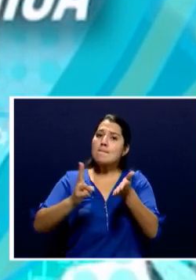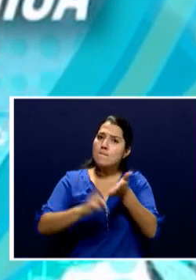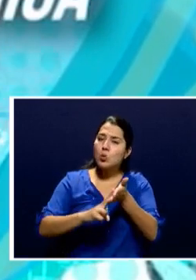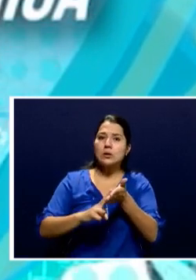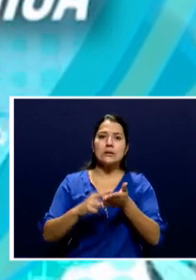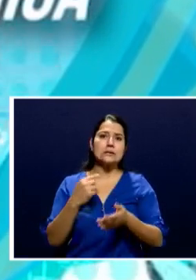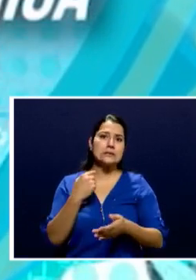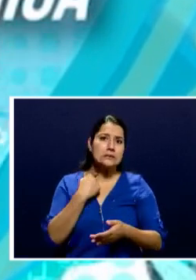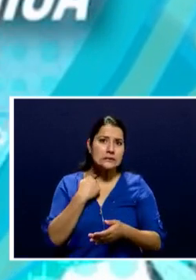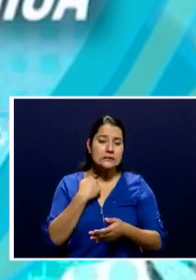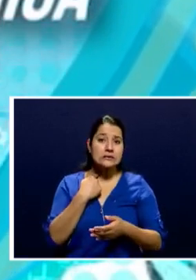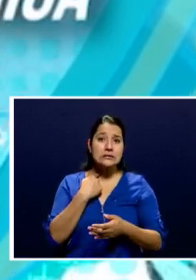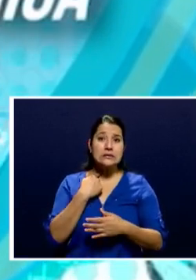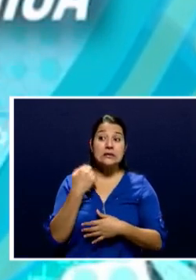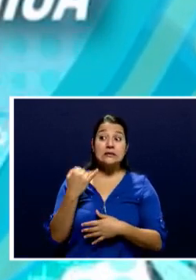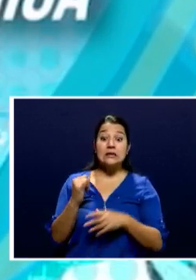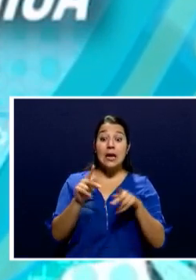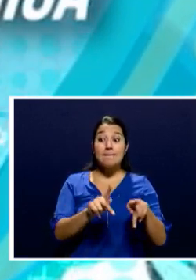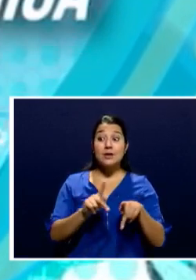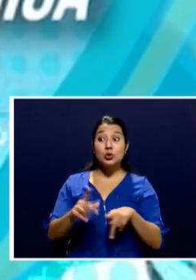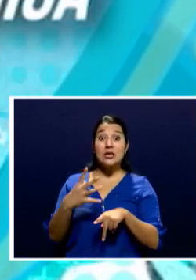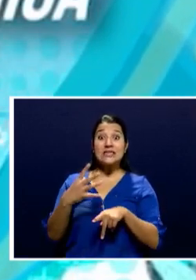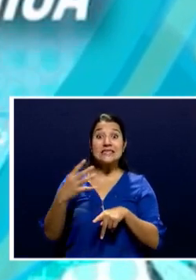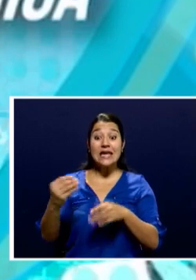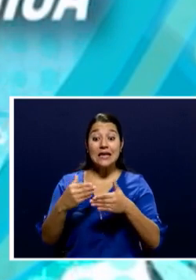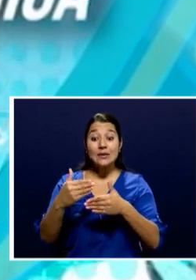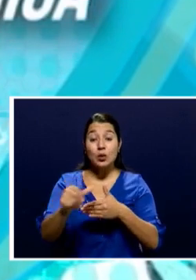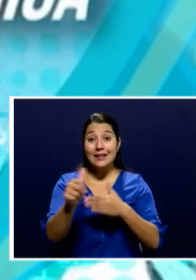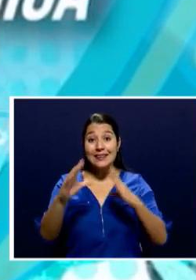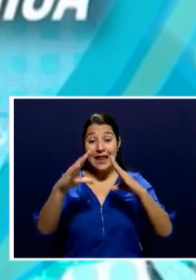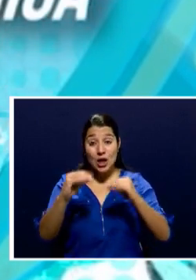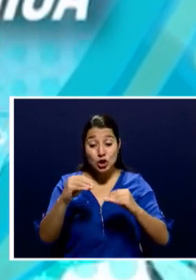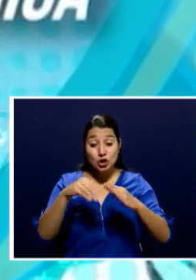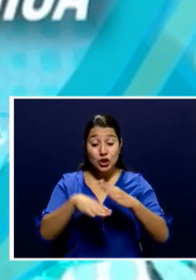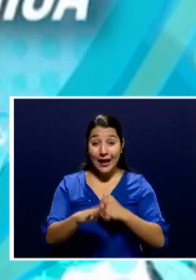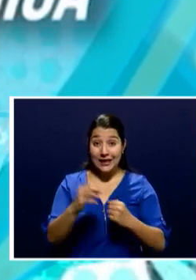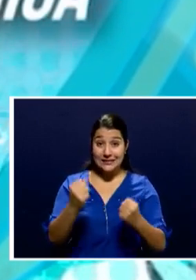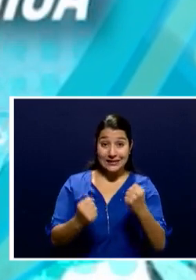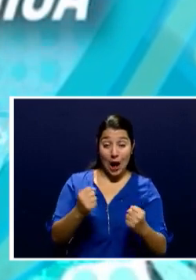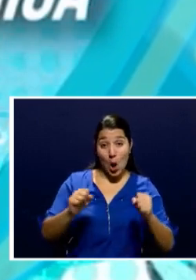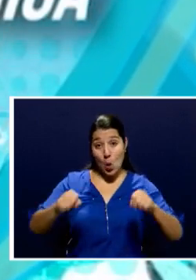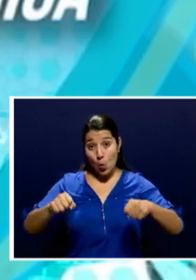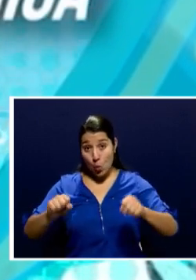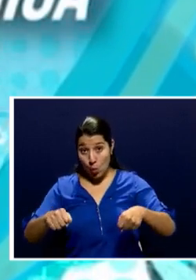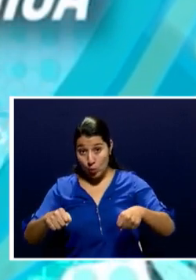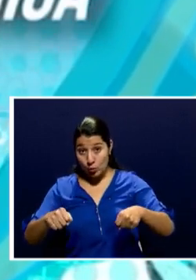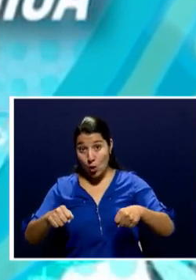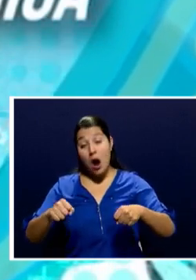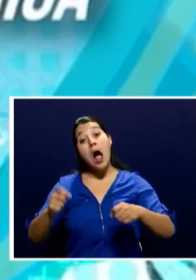que se encuentren en las calles públicas entre las 10 de la noche y las 5 de la